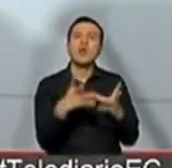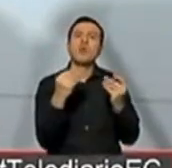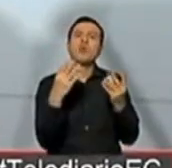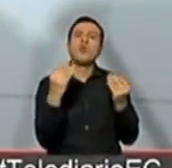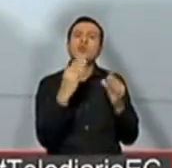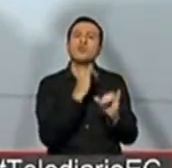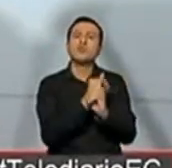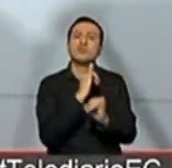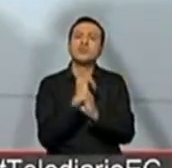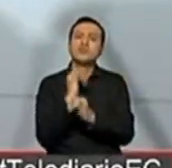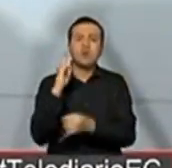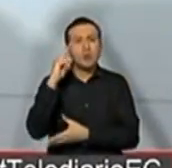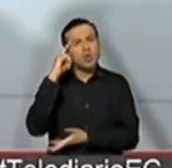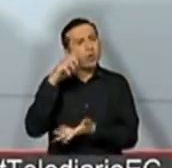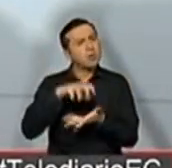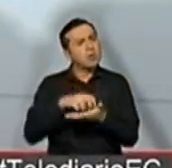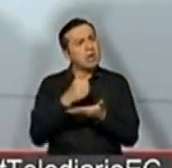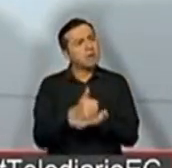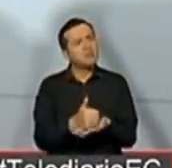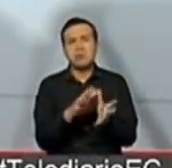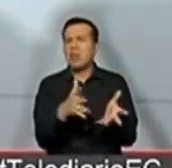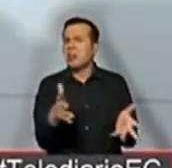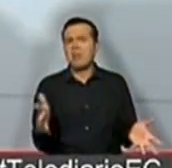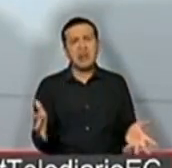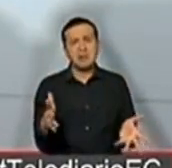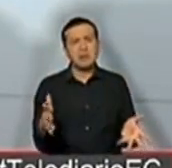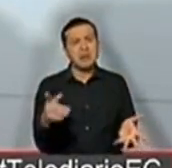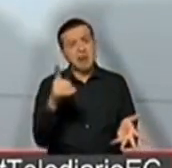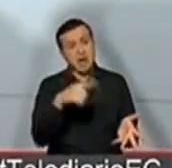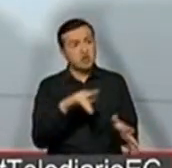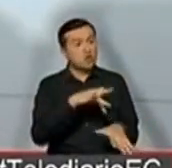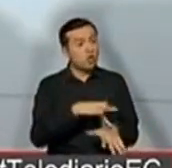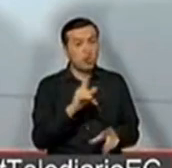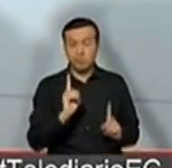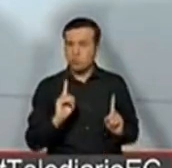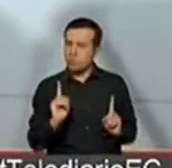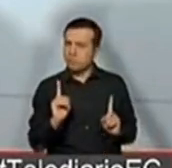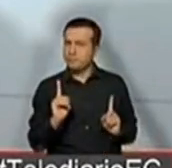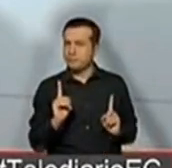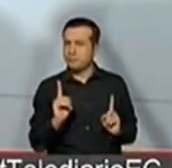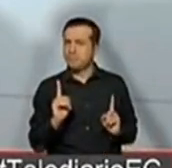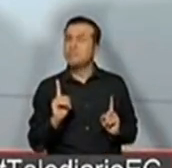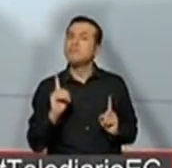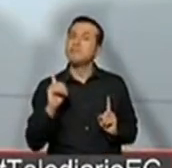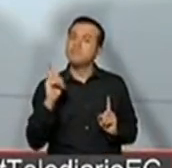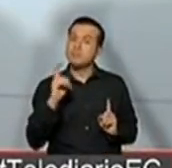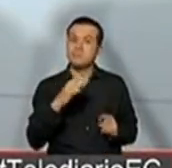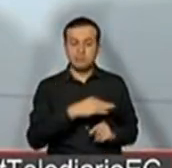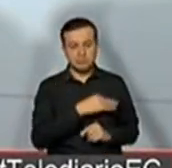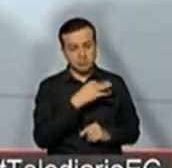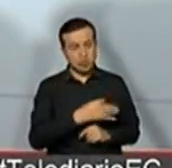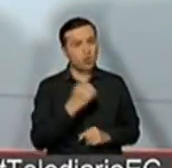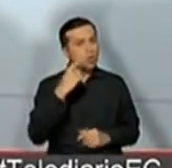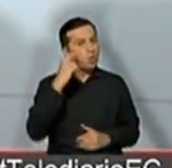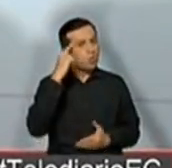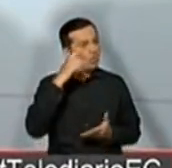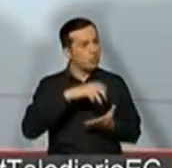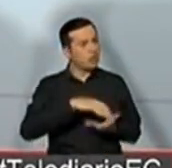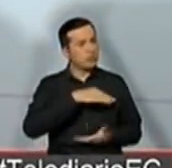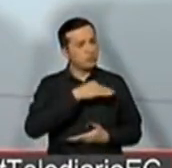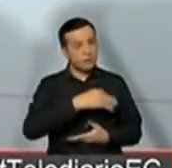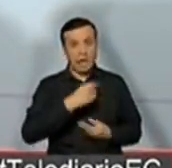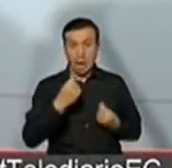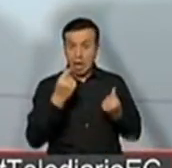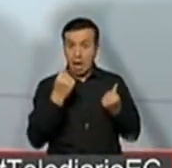de instituciones del Estado que no sirven para nada y a ellas no se les topan. Entonces, que se sincere el Estado, que baje el